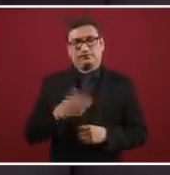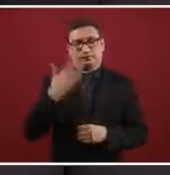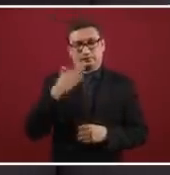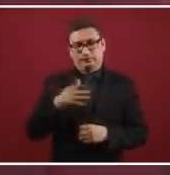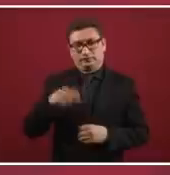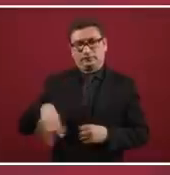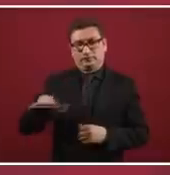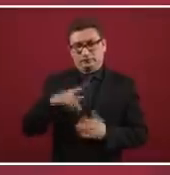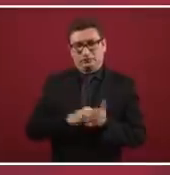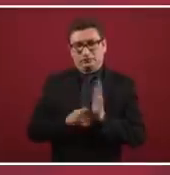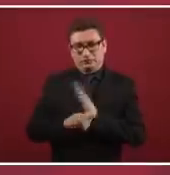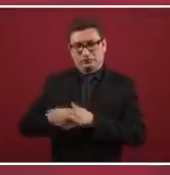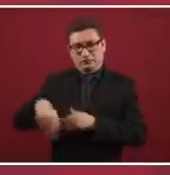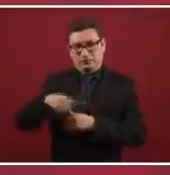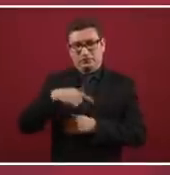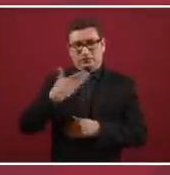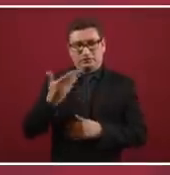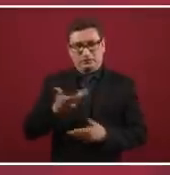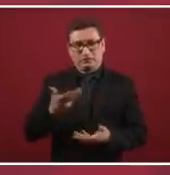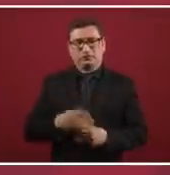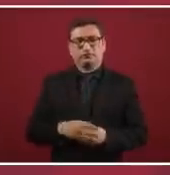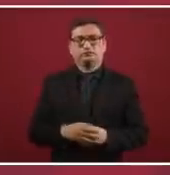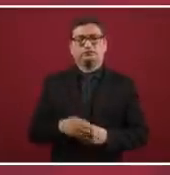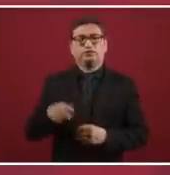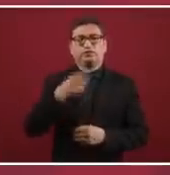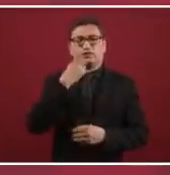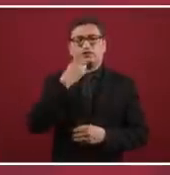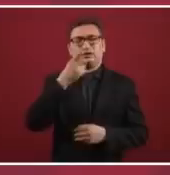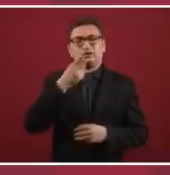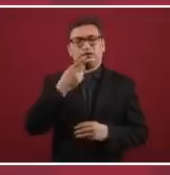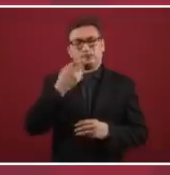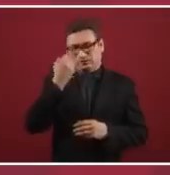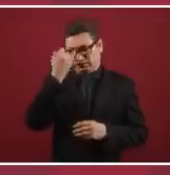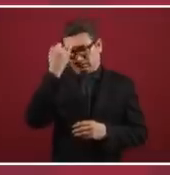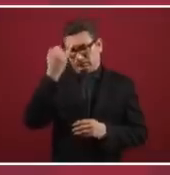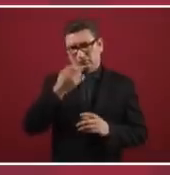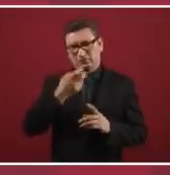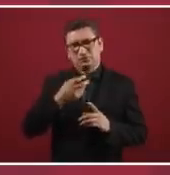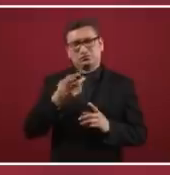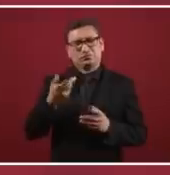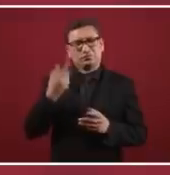los he aprendido a ellos, hablan de